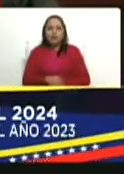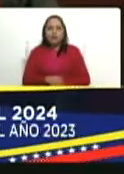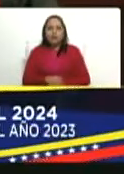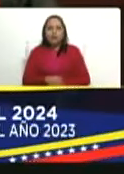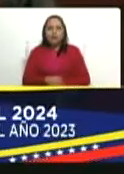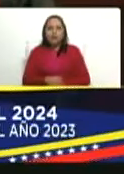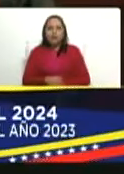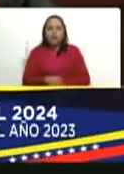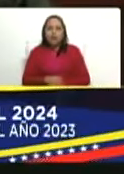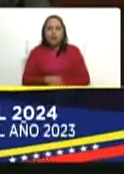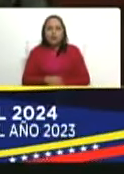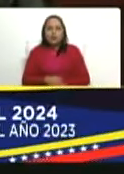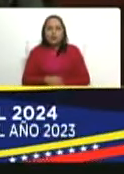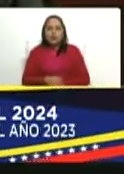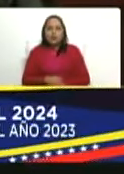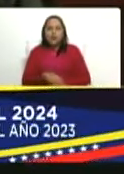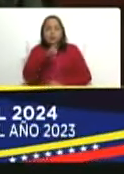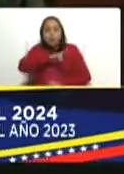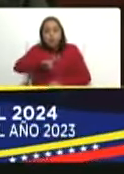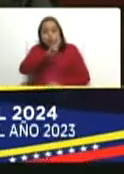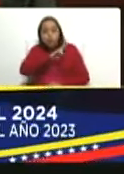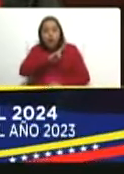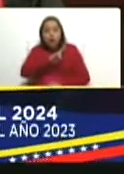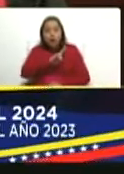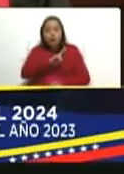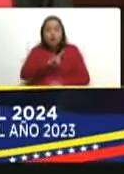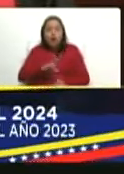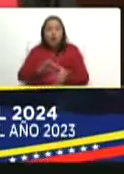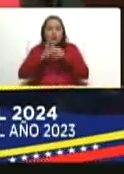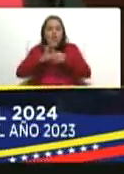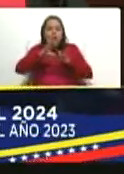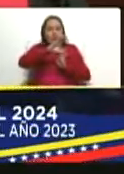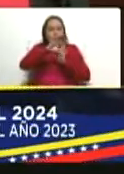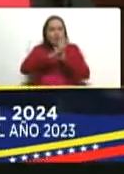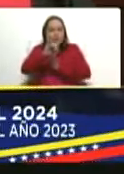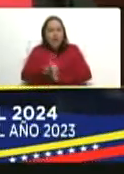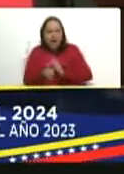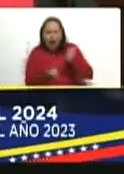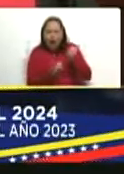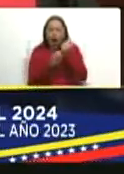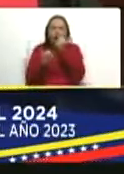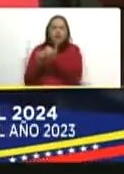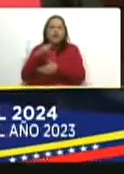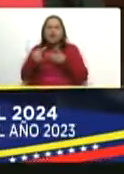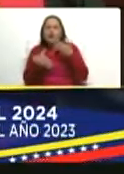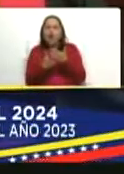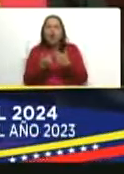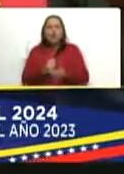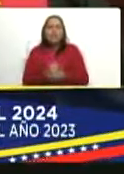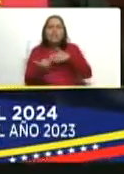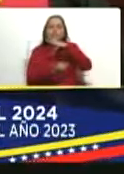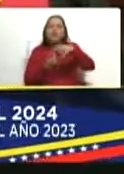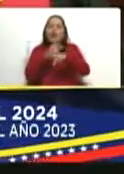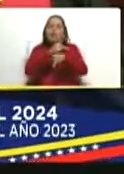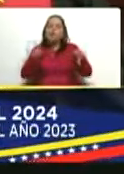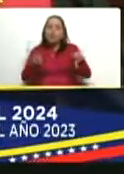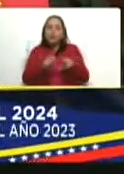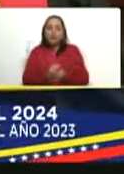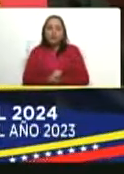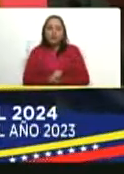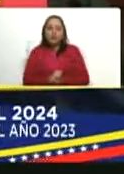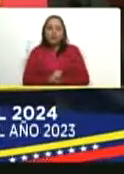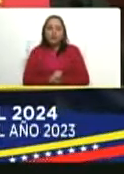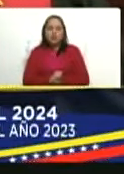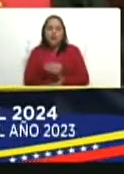fundamentado constitucionalmente en la unidad y colaboración de todos los poderes públicos, con